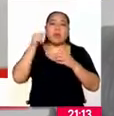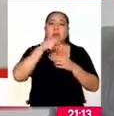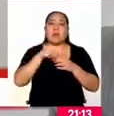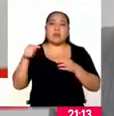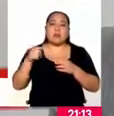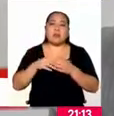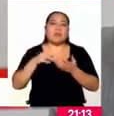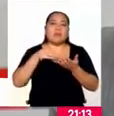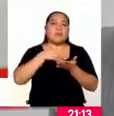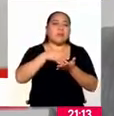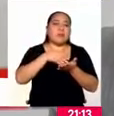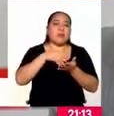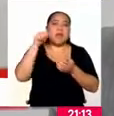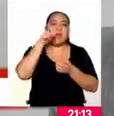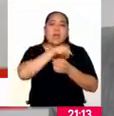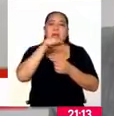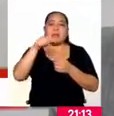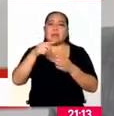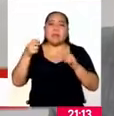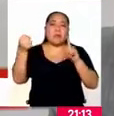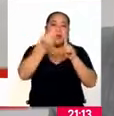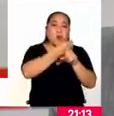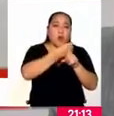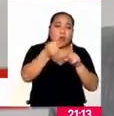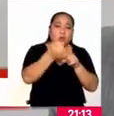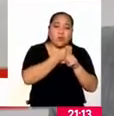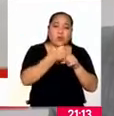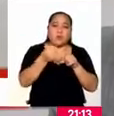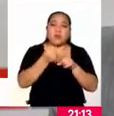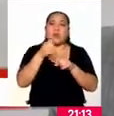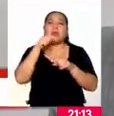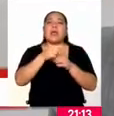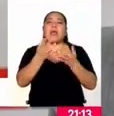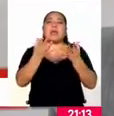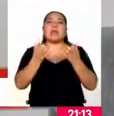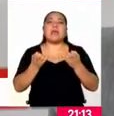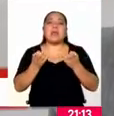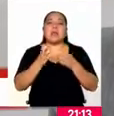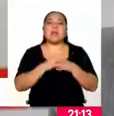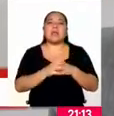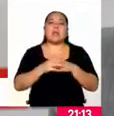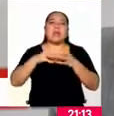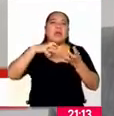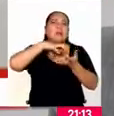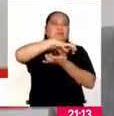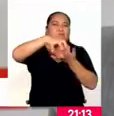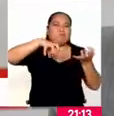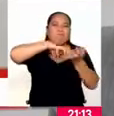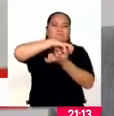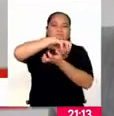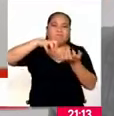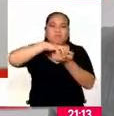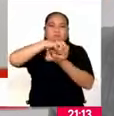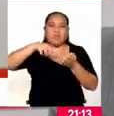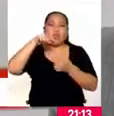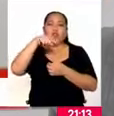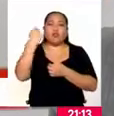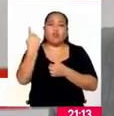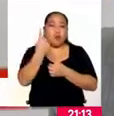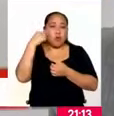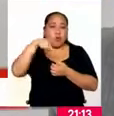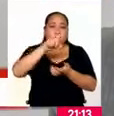empresas privadas. Estas acciones violentas evidencian que quiere desatar el caos no solamente en Lima,